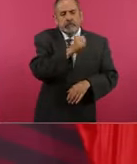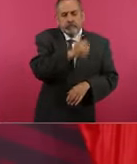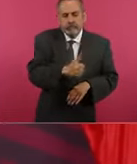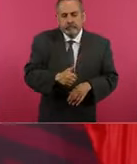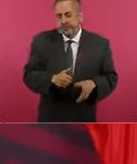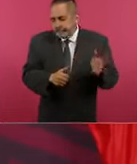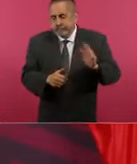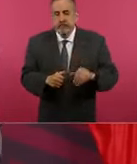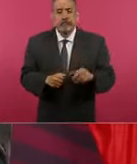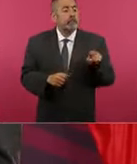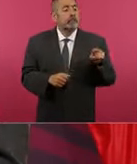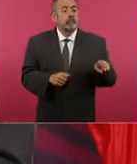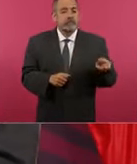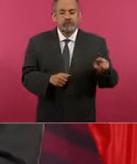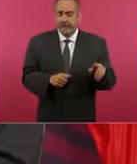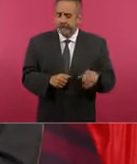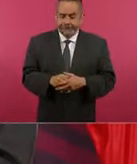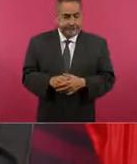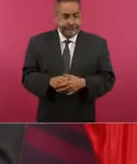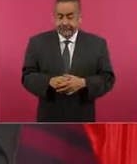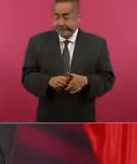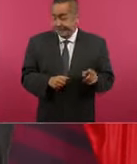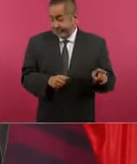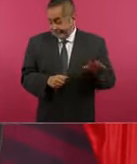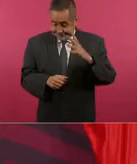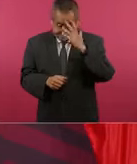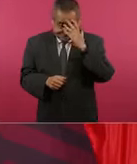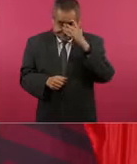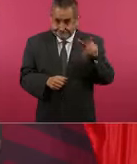son cosita,